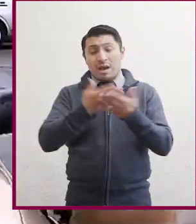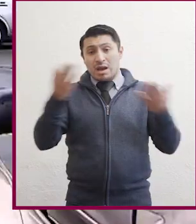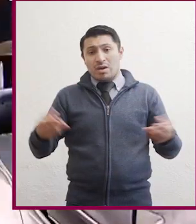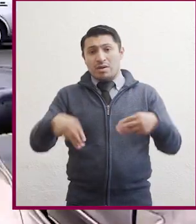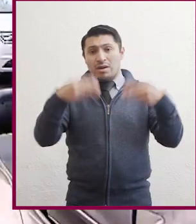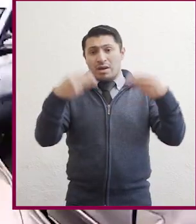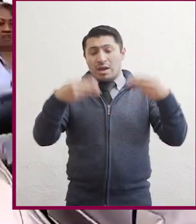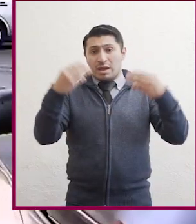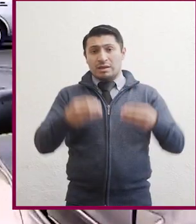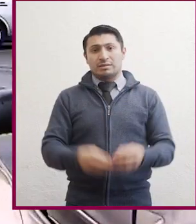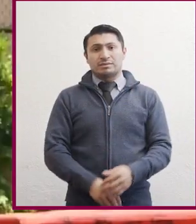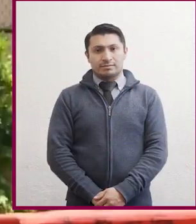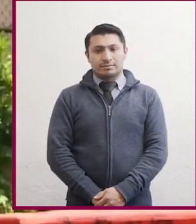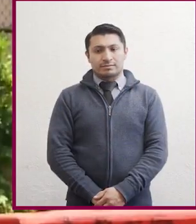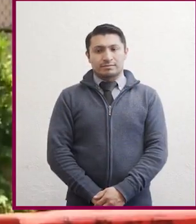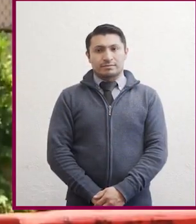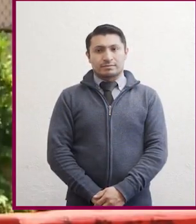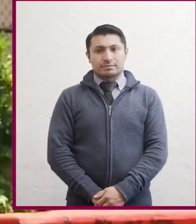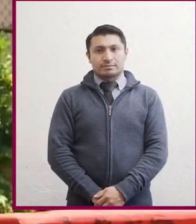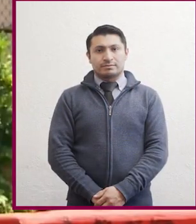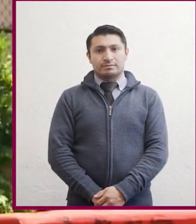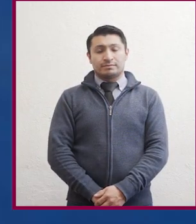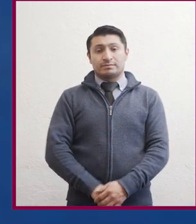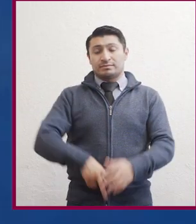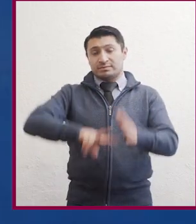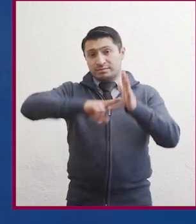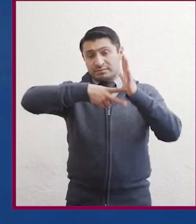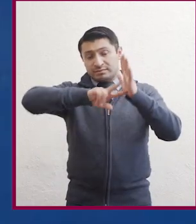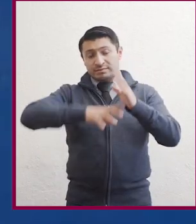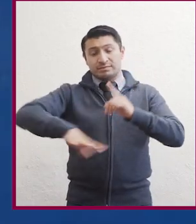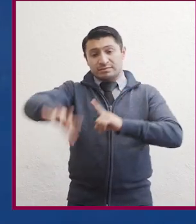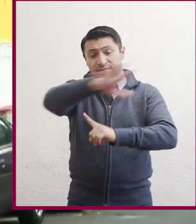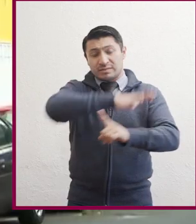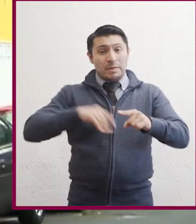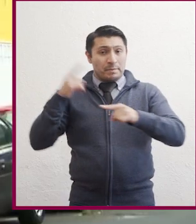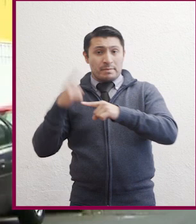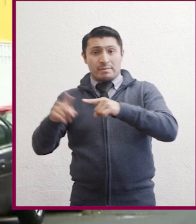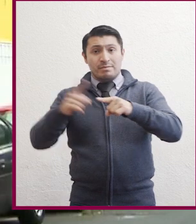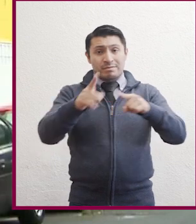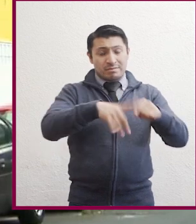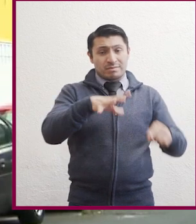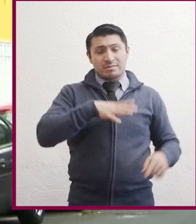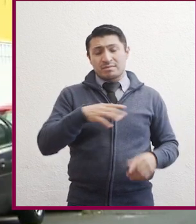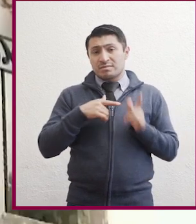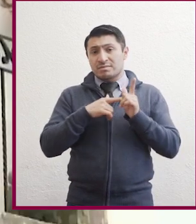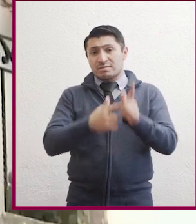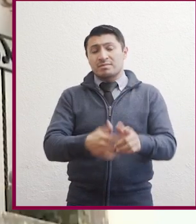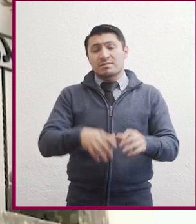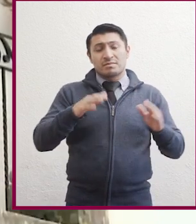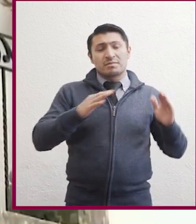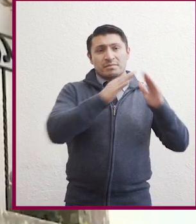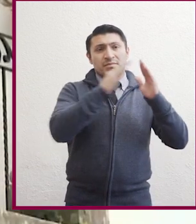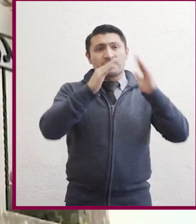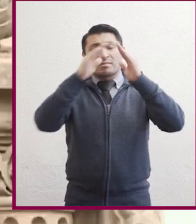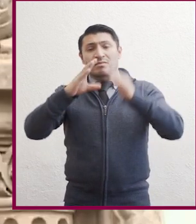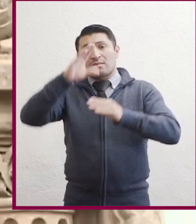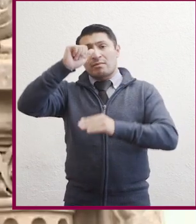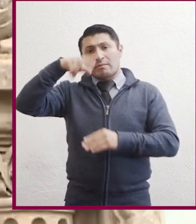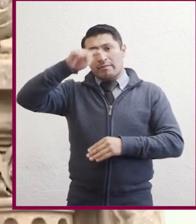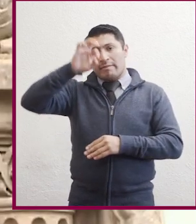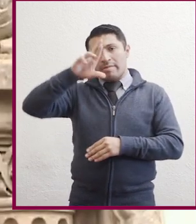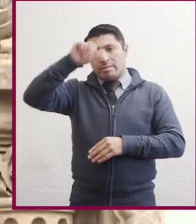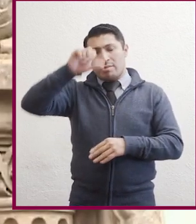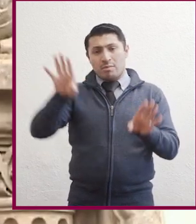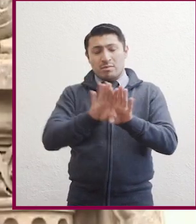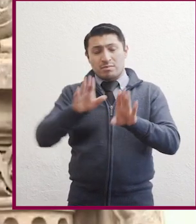un supermercado. La arquitectura local es muy variada, aunque predominan las tejas y la cantera del estilo